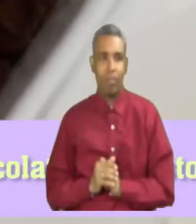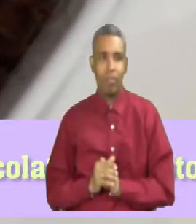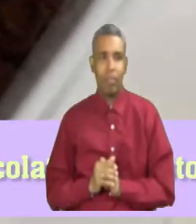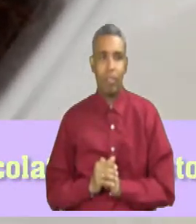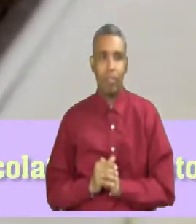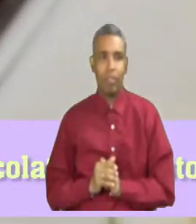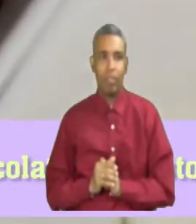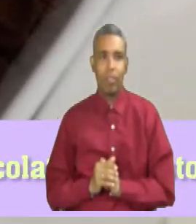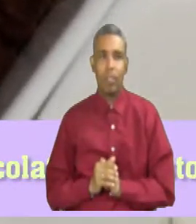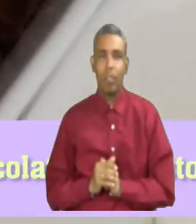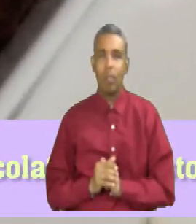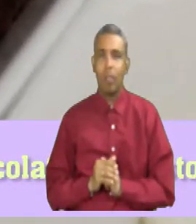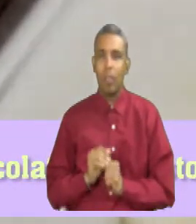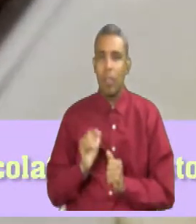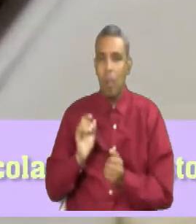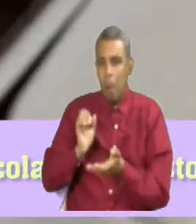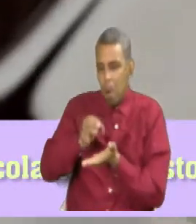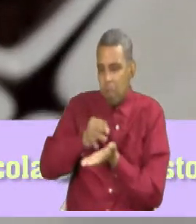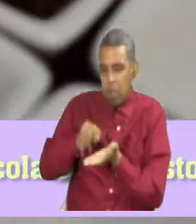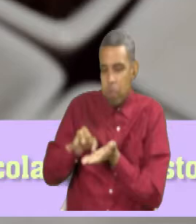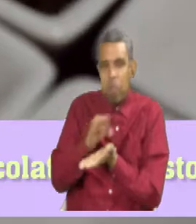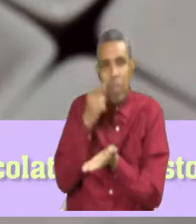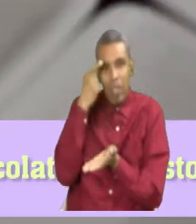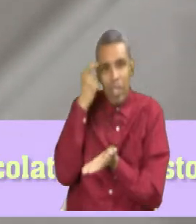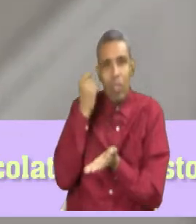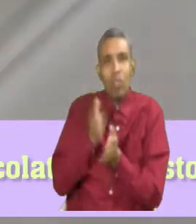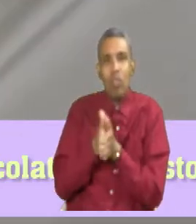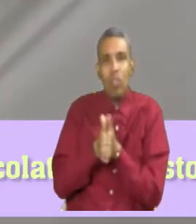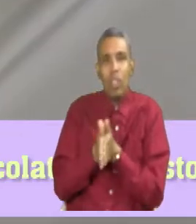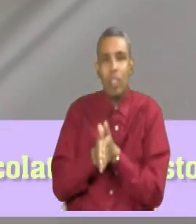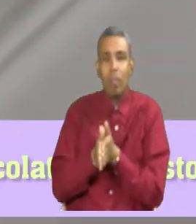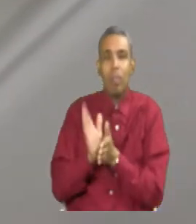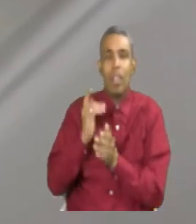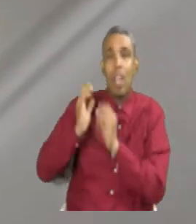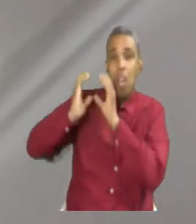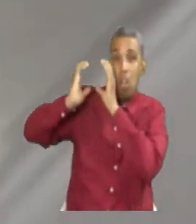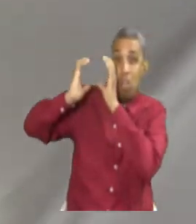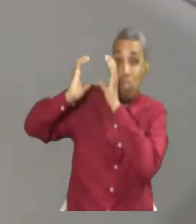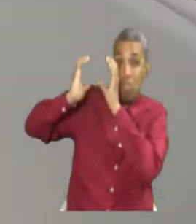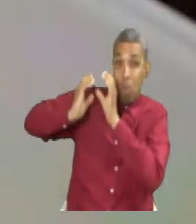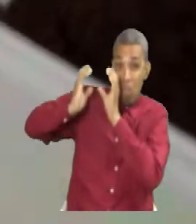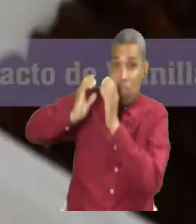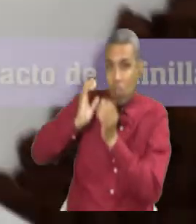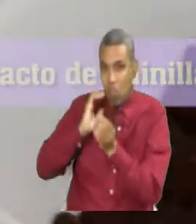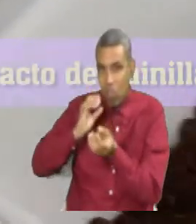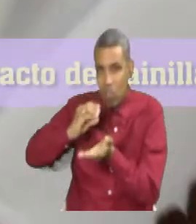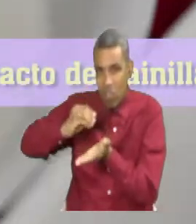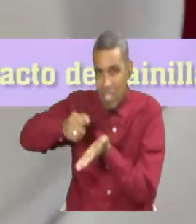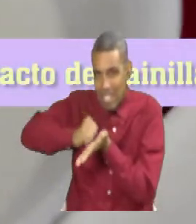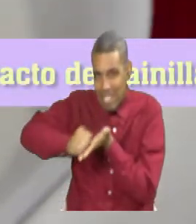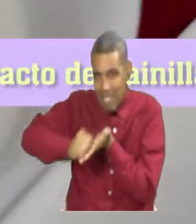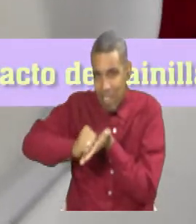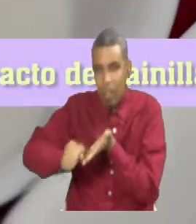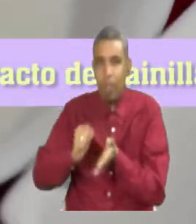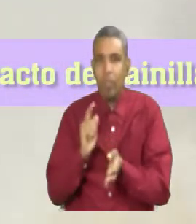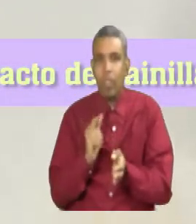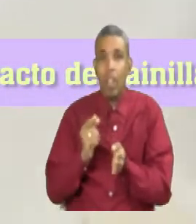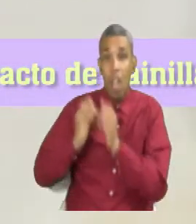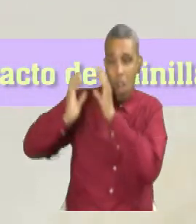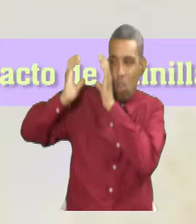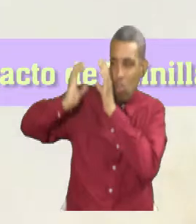chips de chocolate, coco rallado, leche de coco